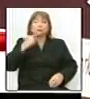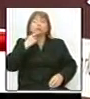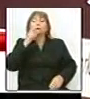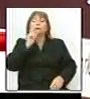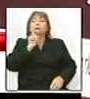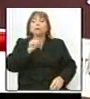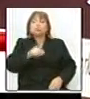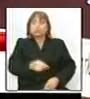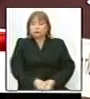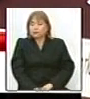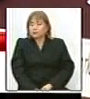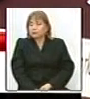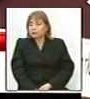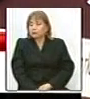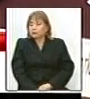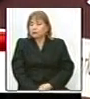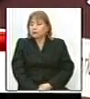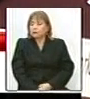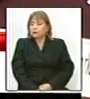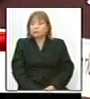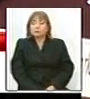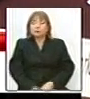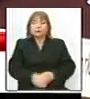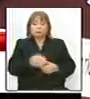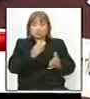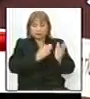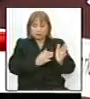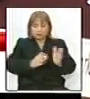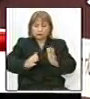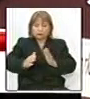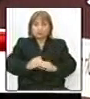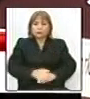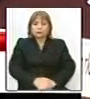están, o se tiene planificado,